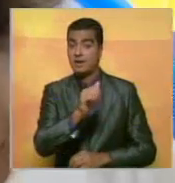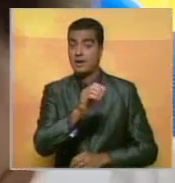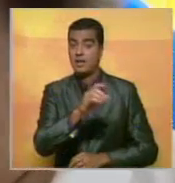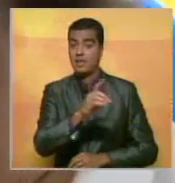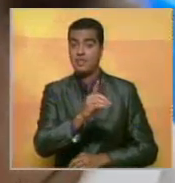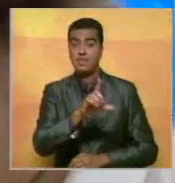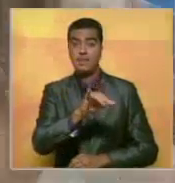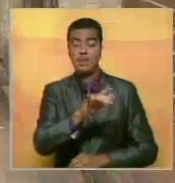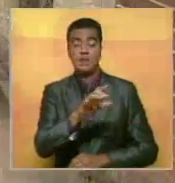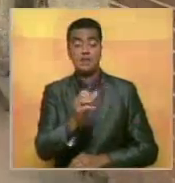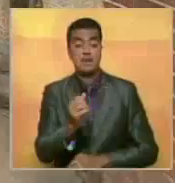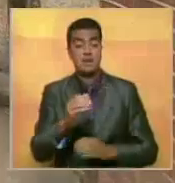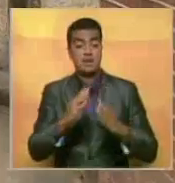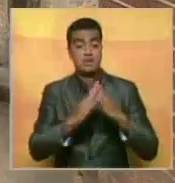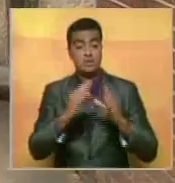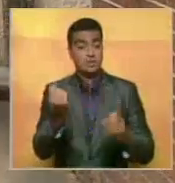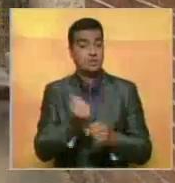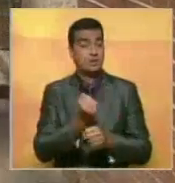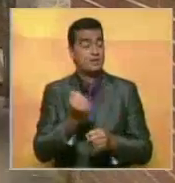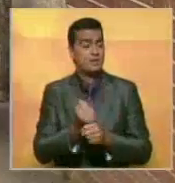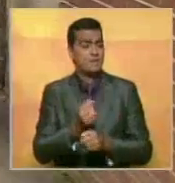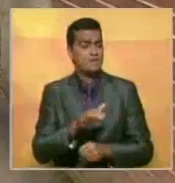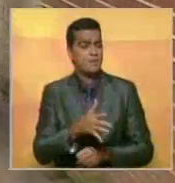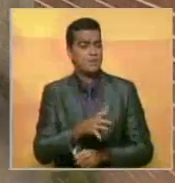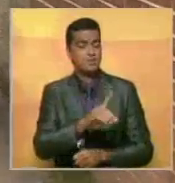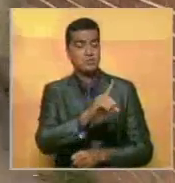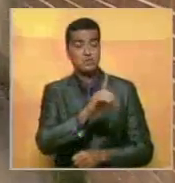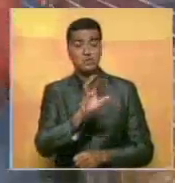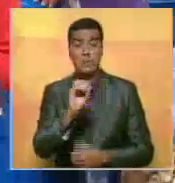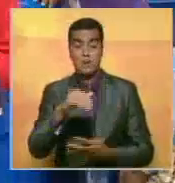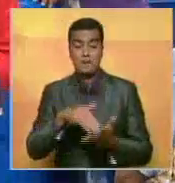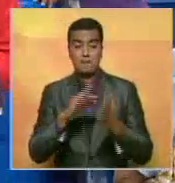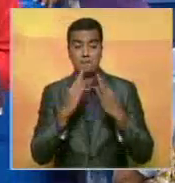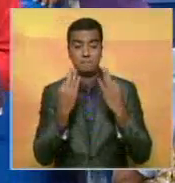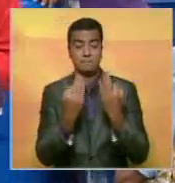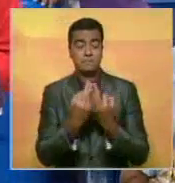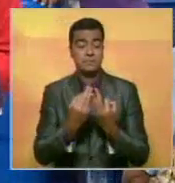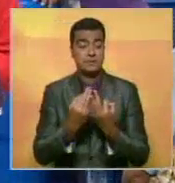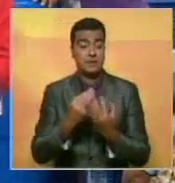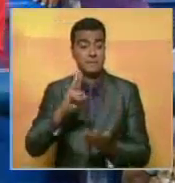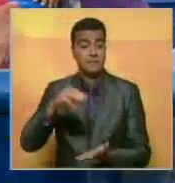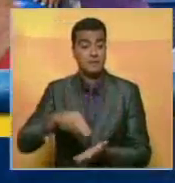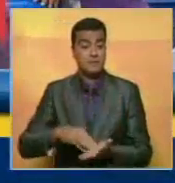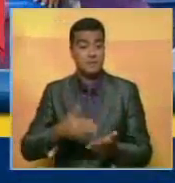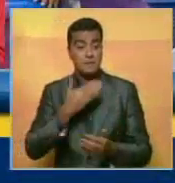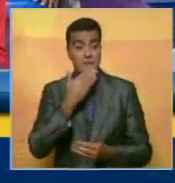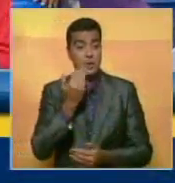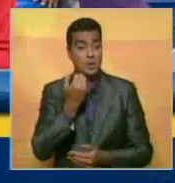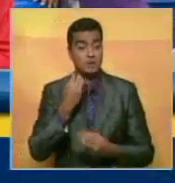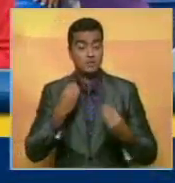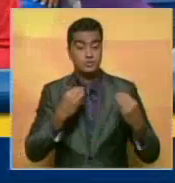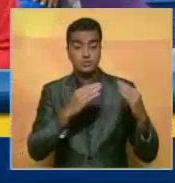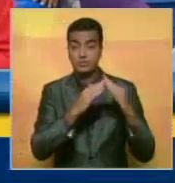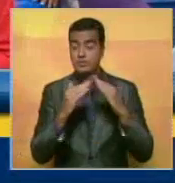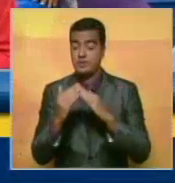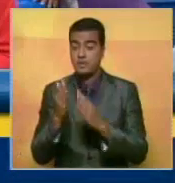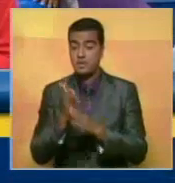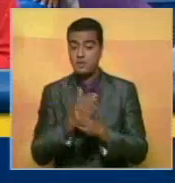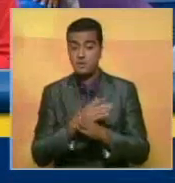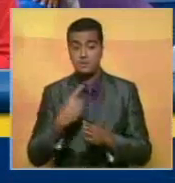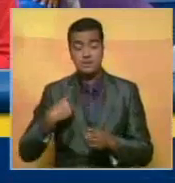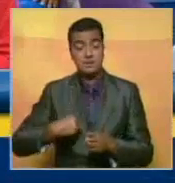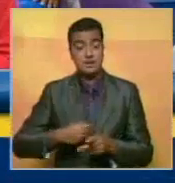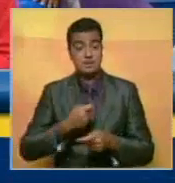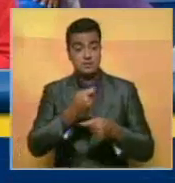también informó que en lo que va de gestión, alrededor de 150.000 familias mirandinas han logrado mejorar su vivienda luego de haber recibido